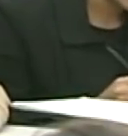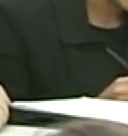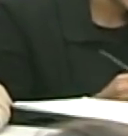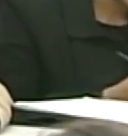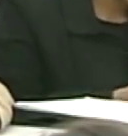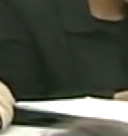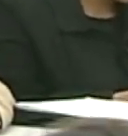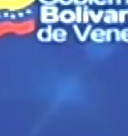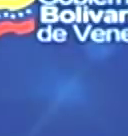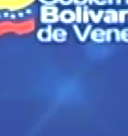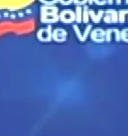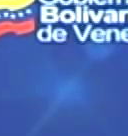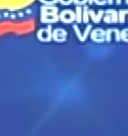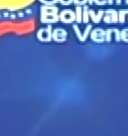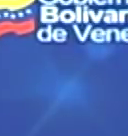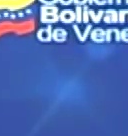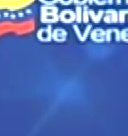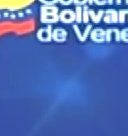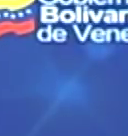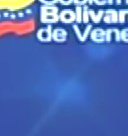Los quiero mucho.